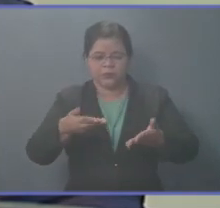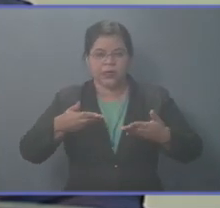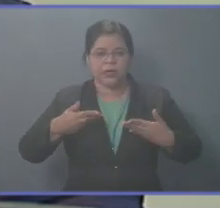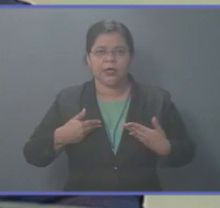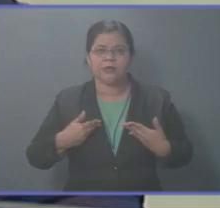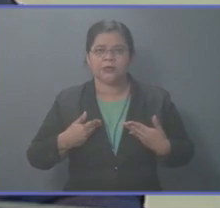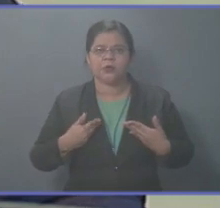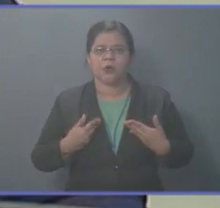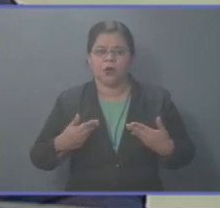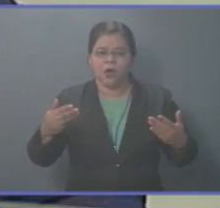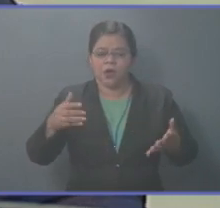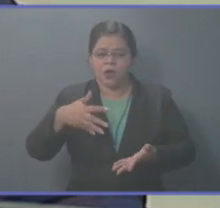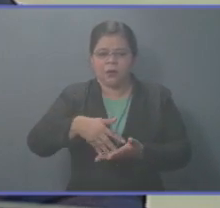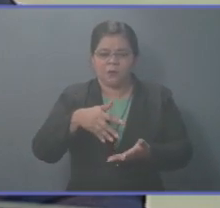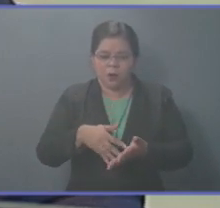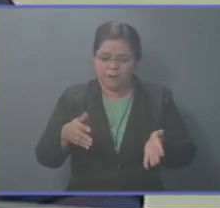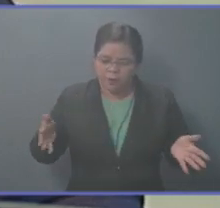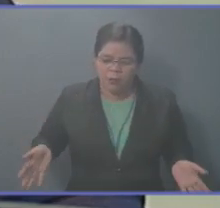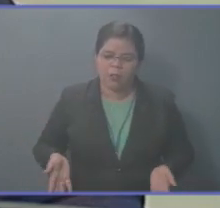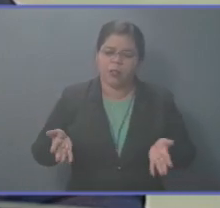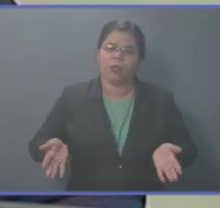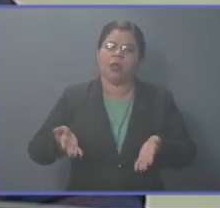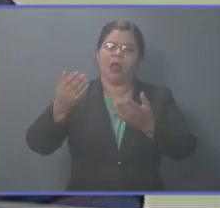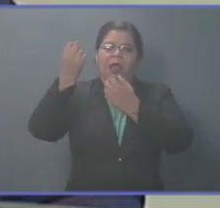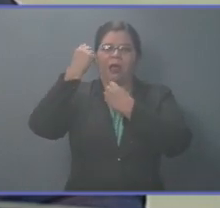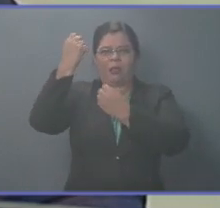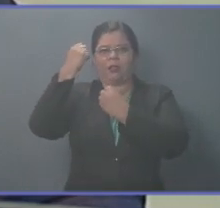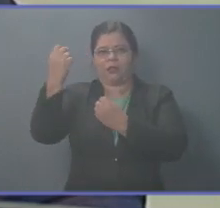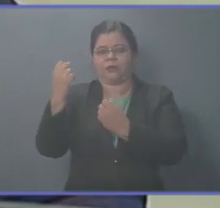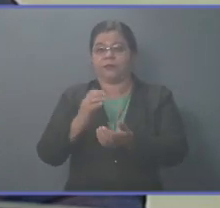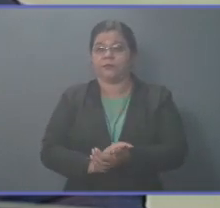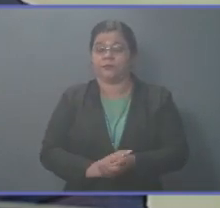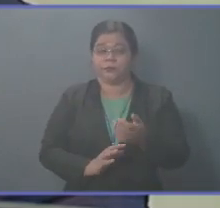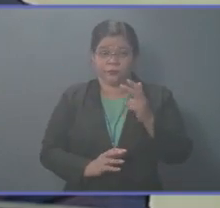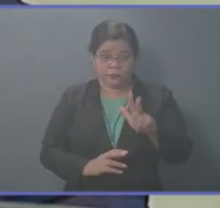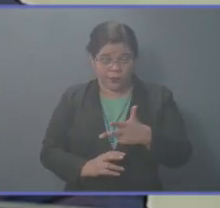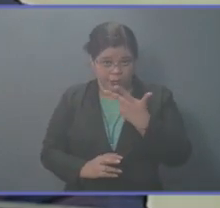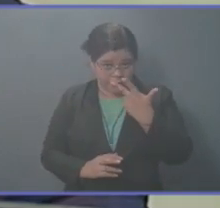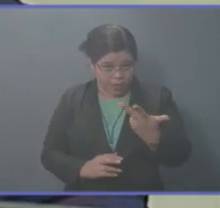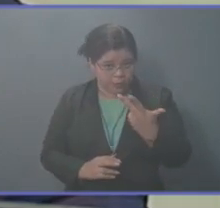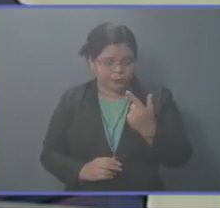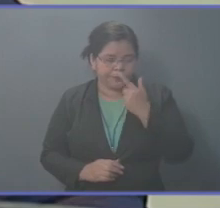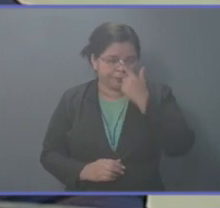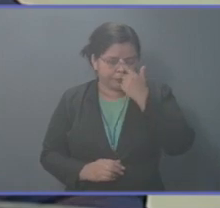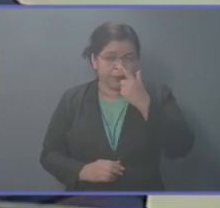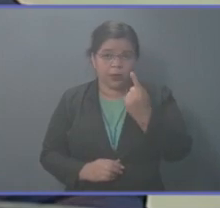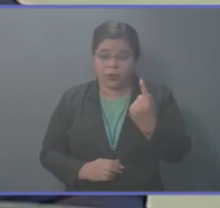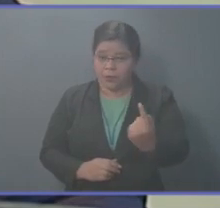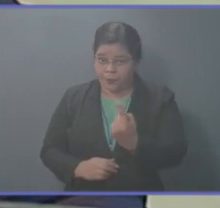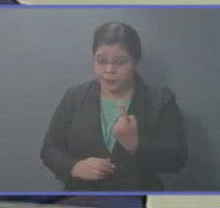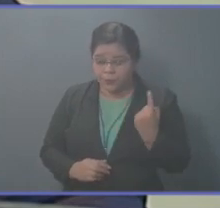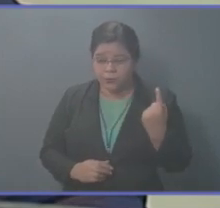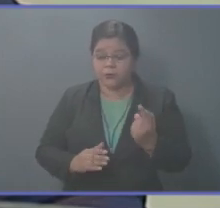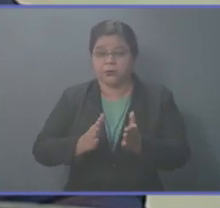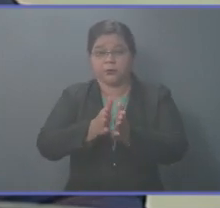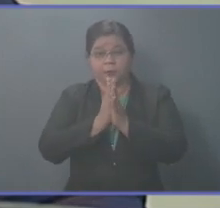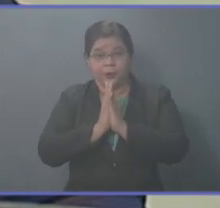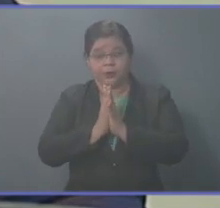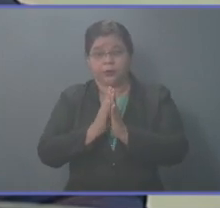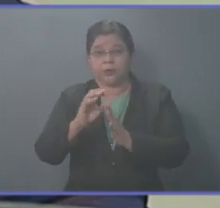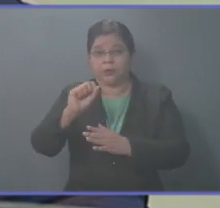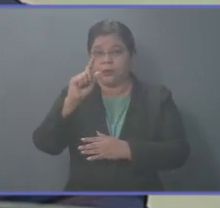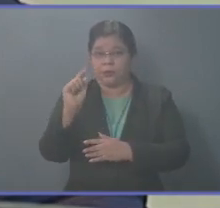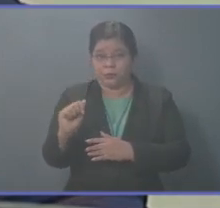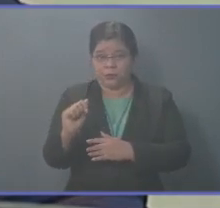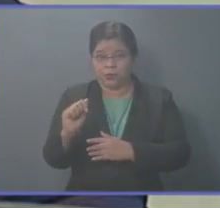la insurrección. 3. Finalmente, los ciudadanos piden que esta sala